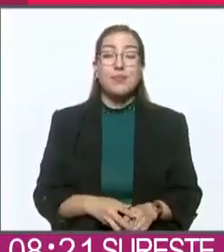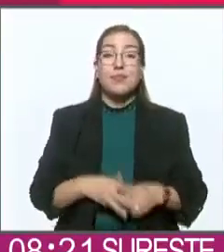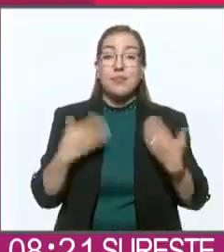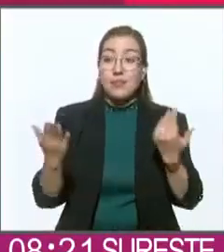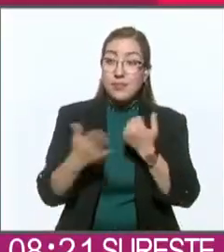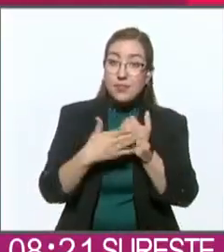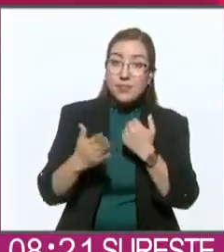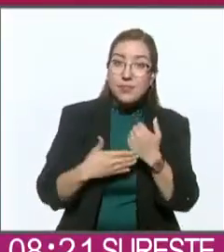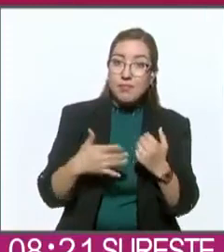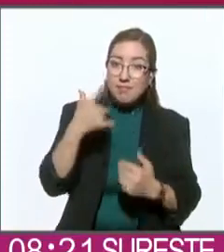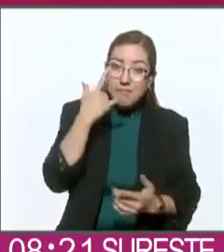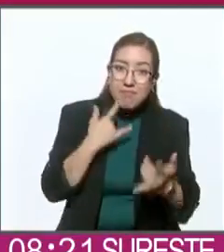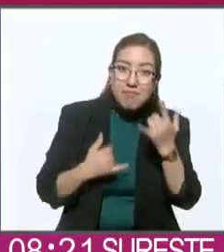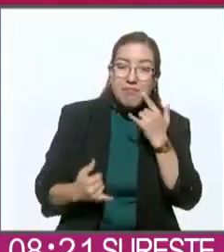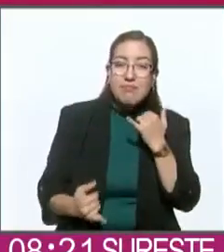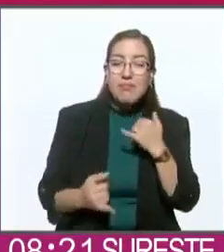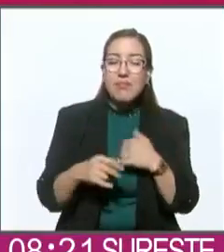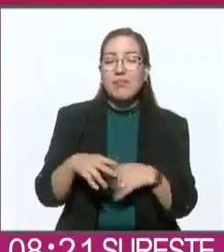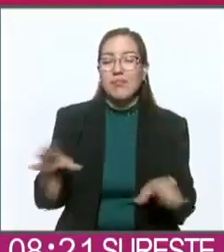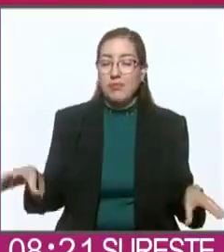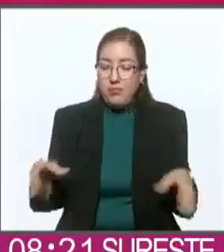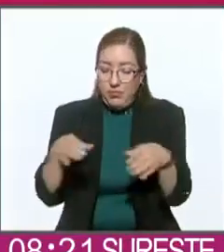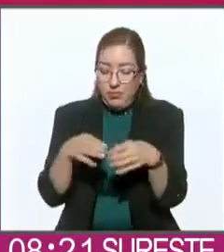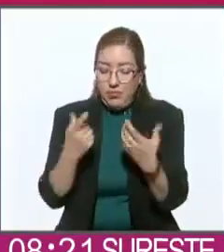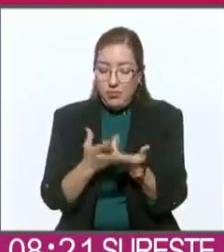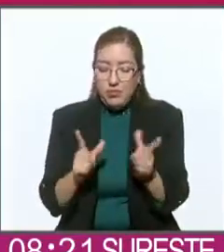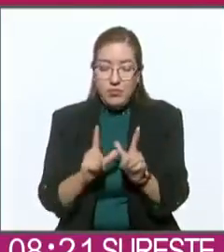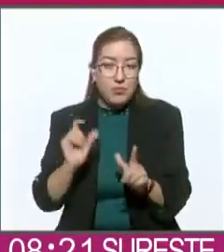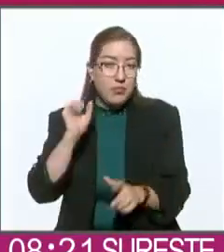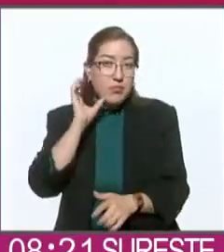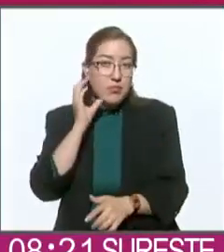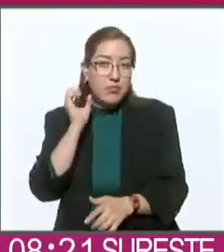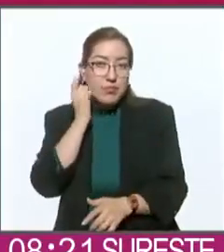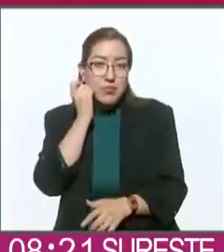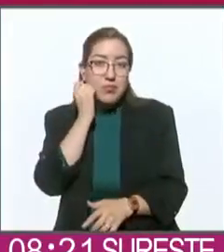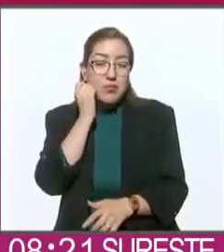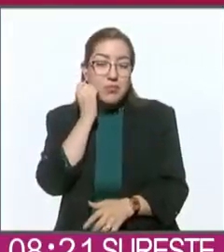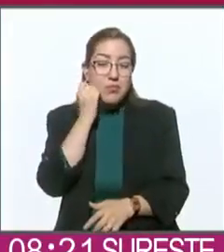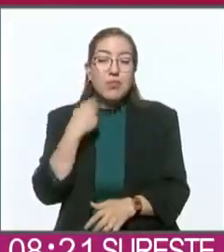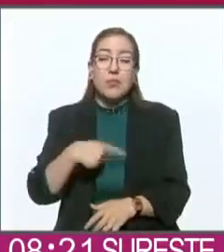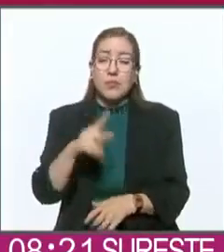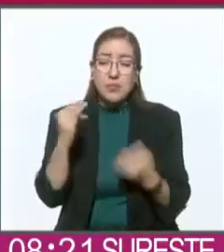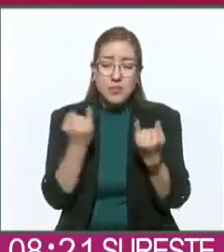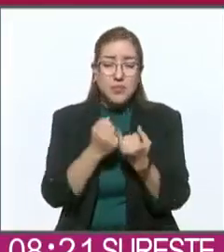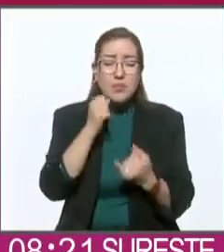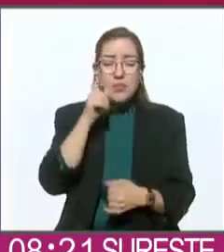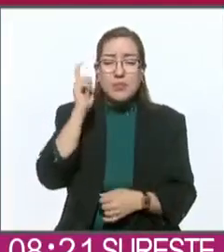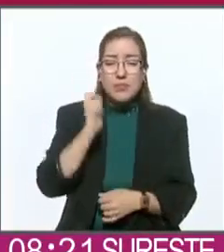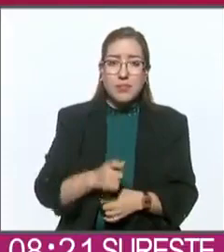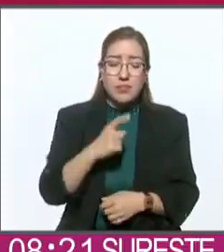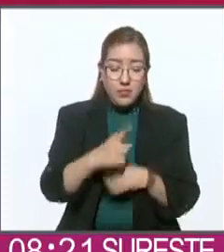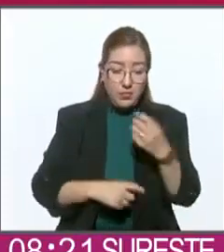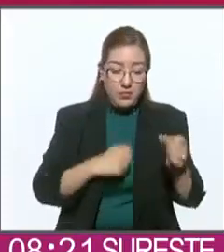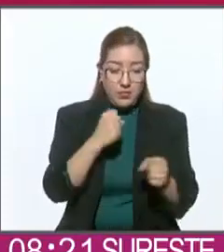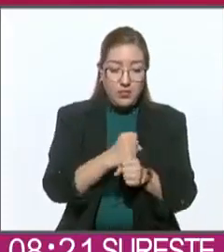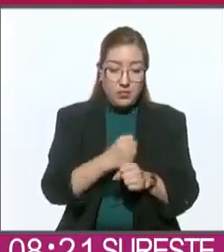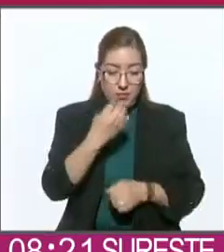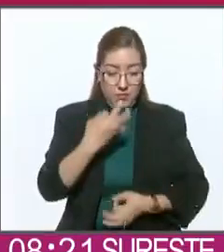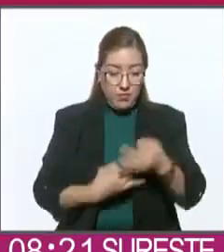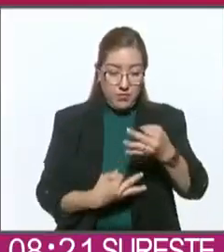no solo como presidenta de la mesa directiva del Senado, sino porque se trata de un año legislativo que daría fin a